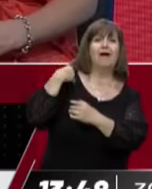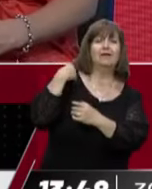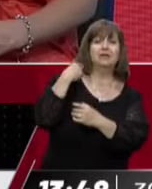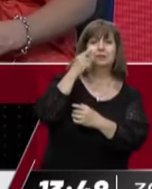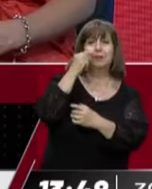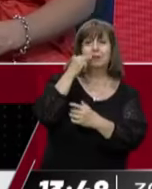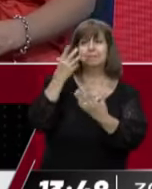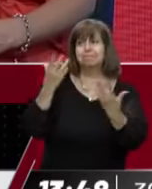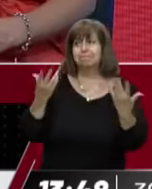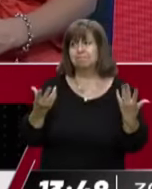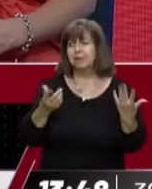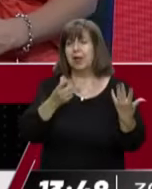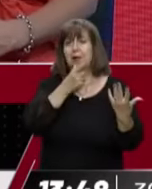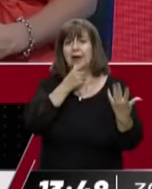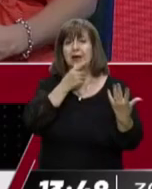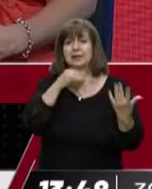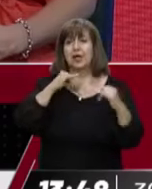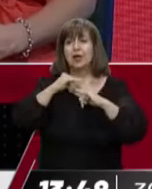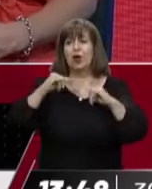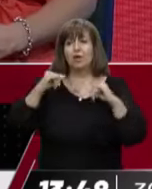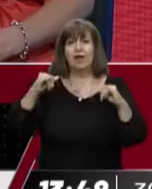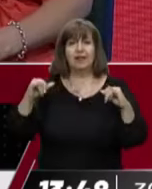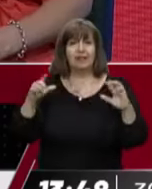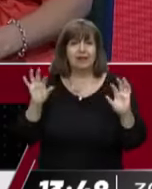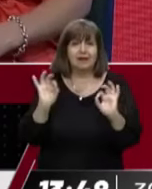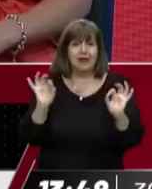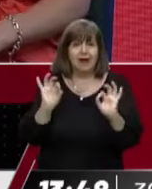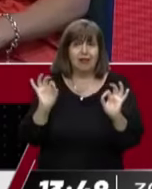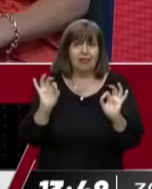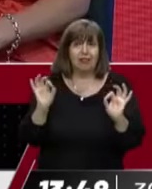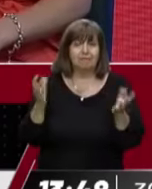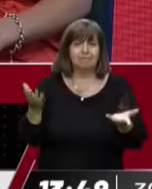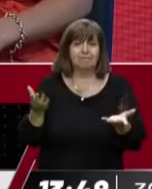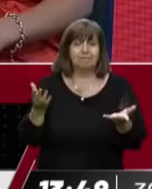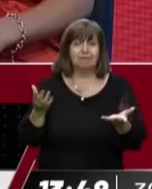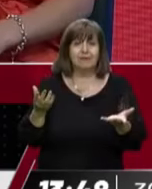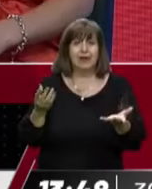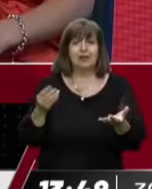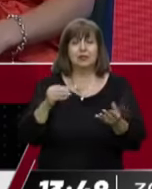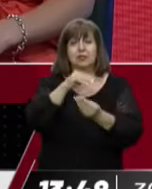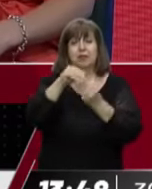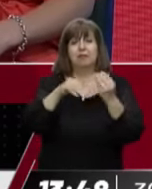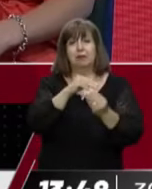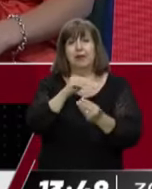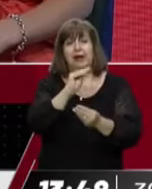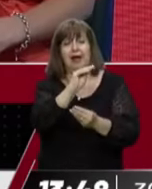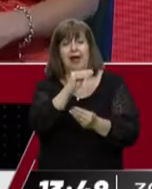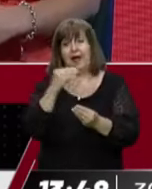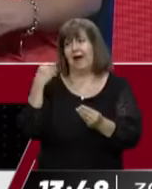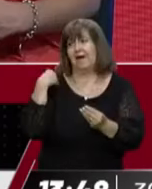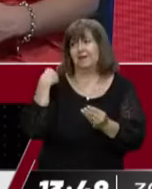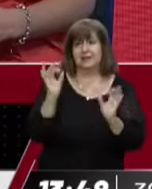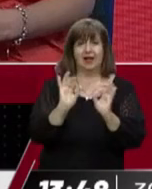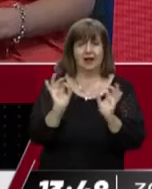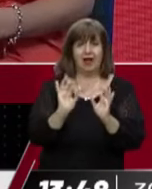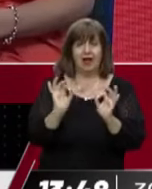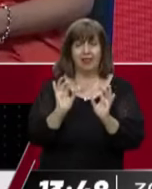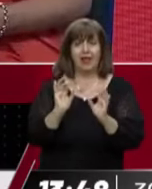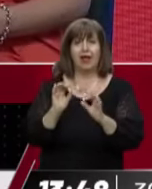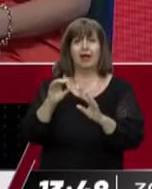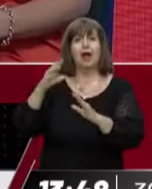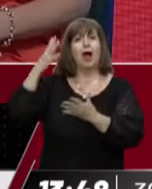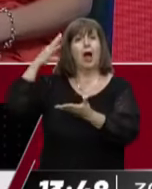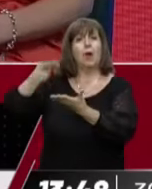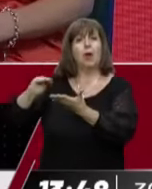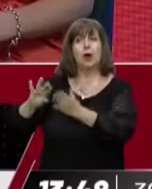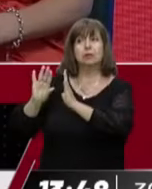es porque no hay ningún tipo de novedades que haya llegado desde El Salvador, y para no generar falsas expectativas, Pierri directamente prefiere esperar.